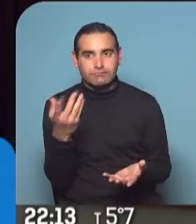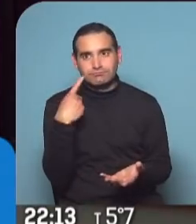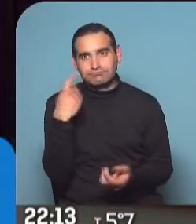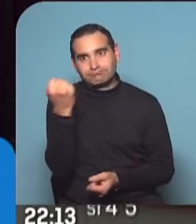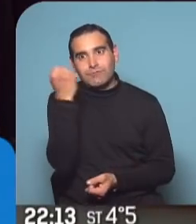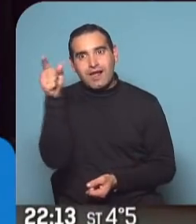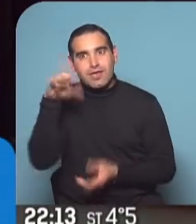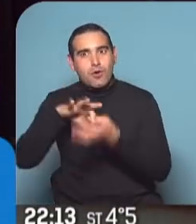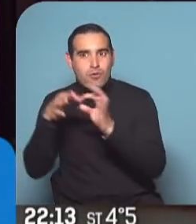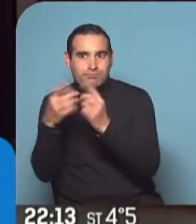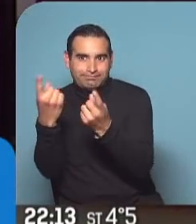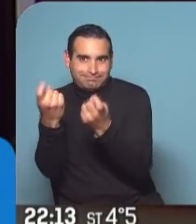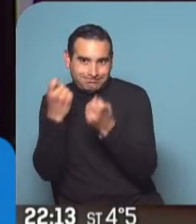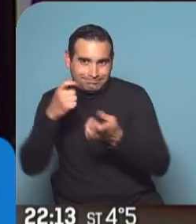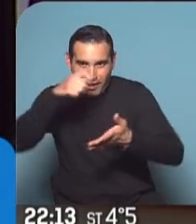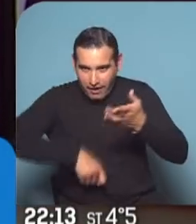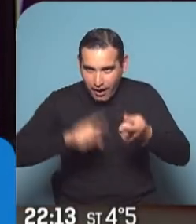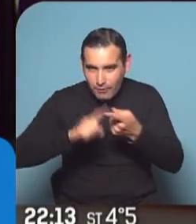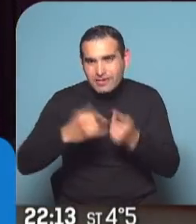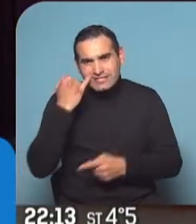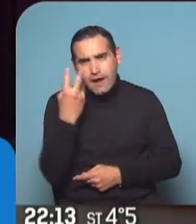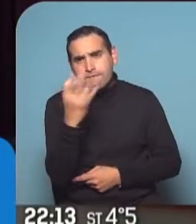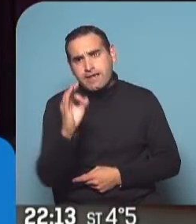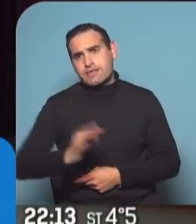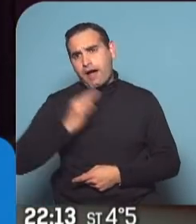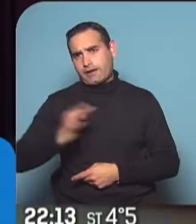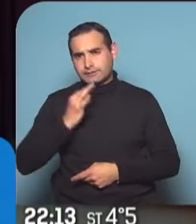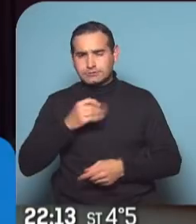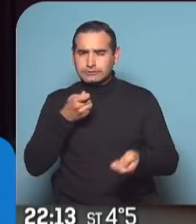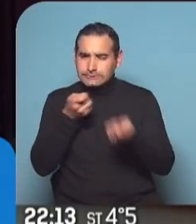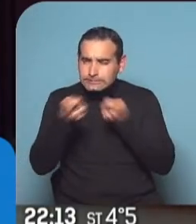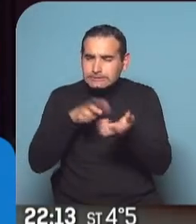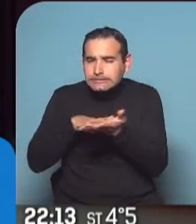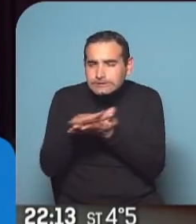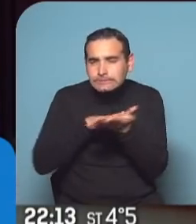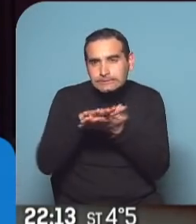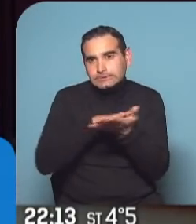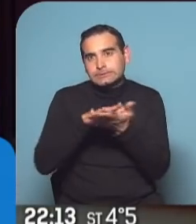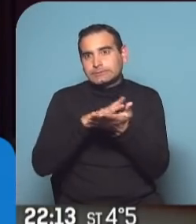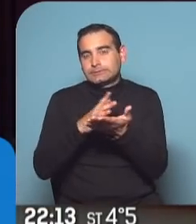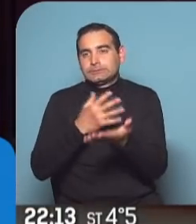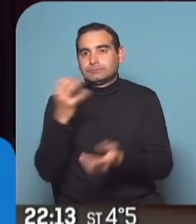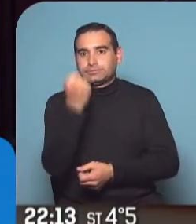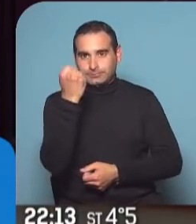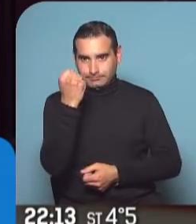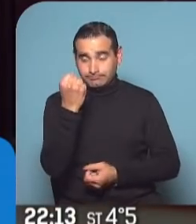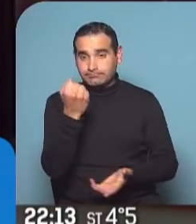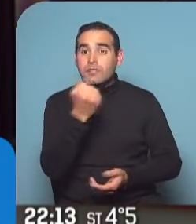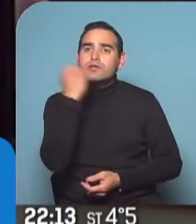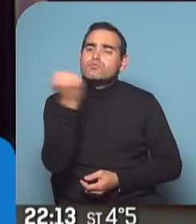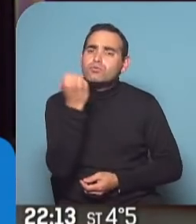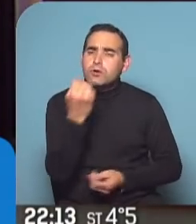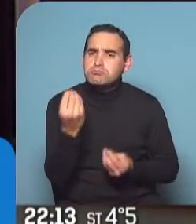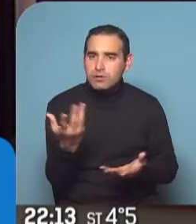importante, más allá de que esta negociación ya lleva 2 décadas o más de 2 décadas. Es importante justamente por